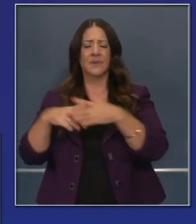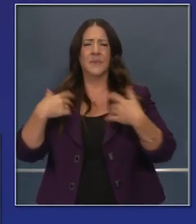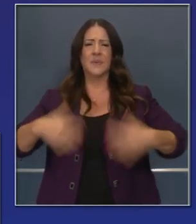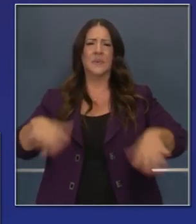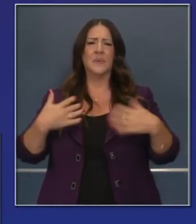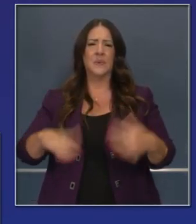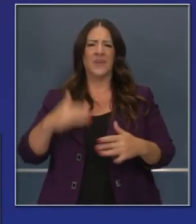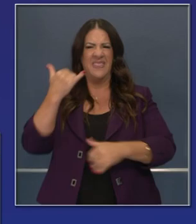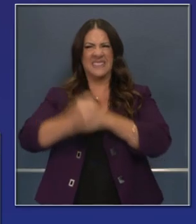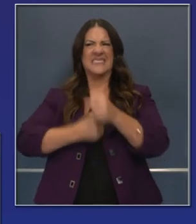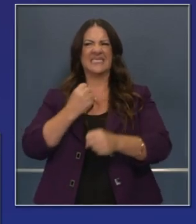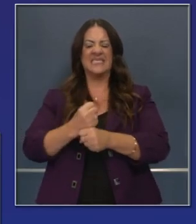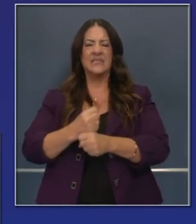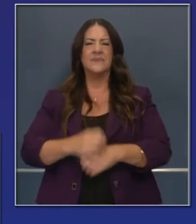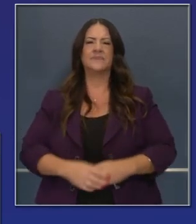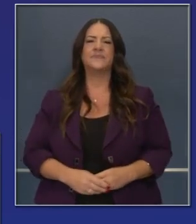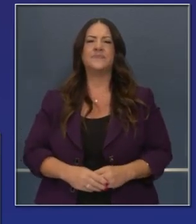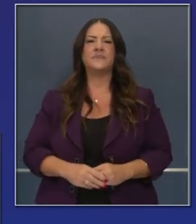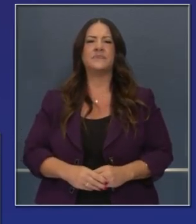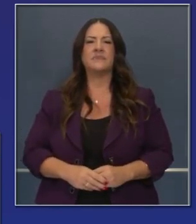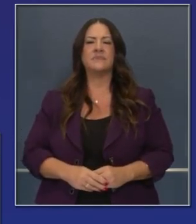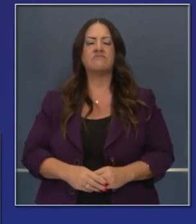pasado.